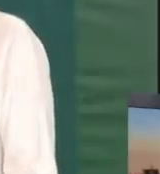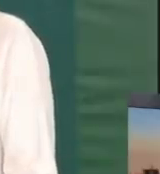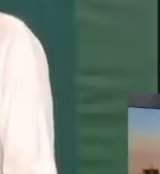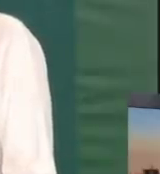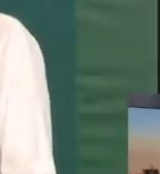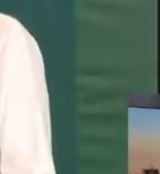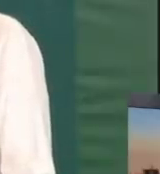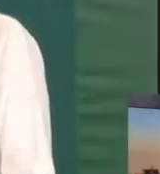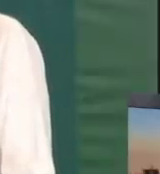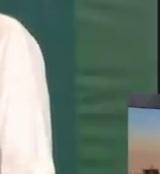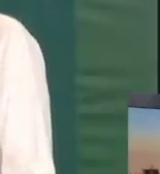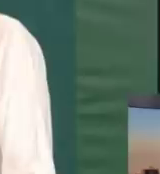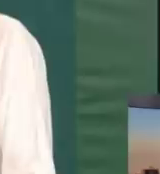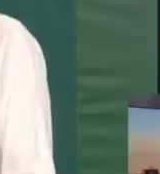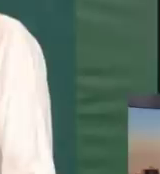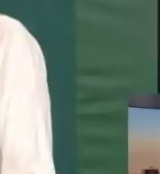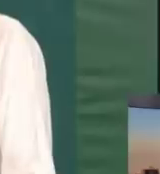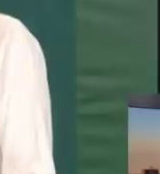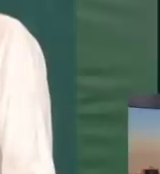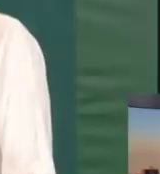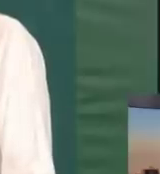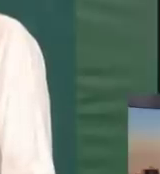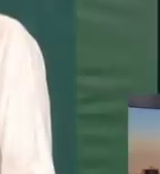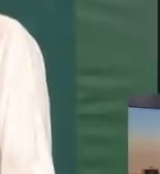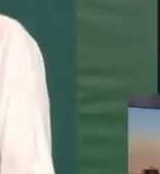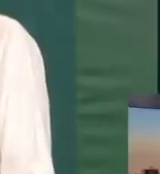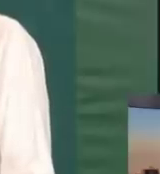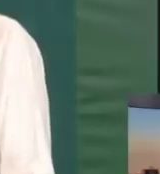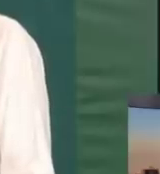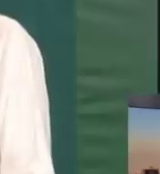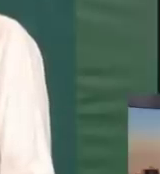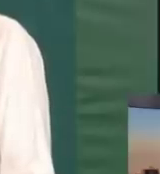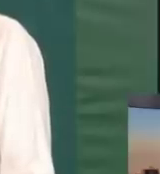tenemos el primer lugar en México.